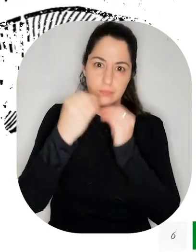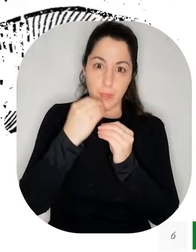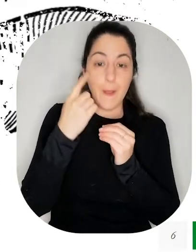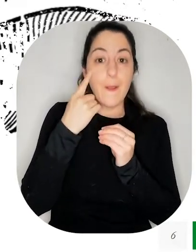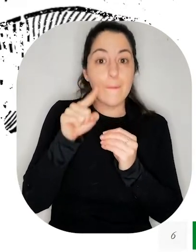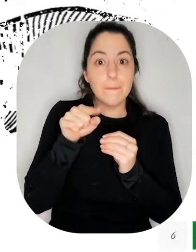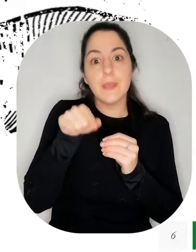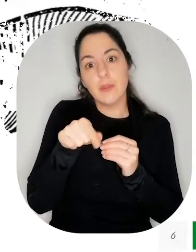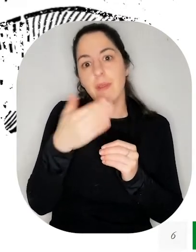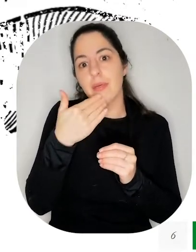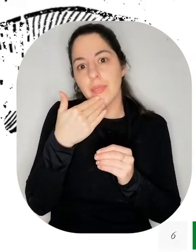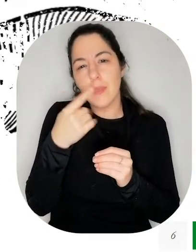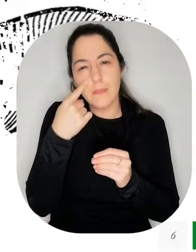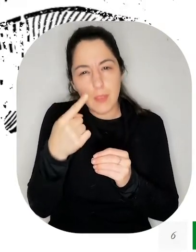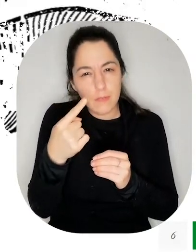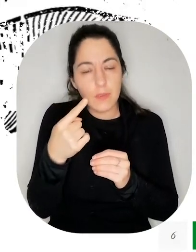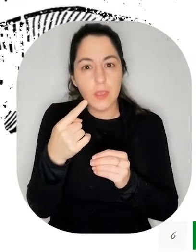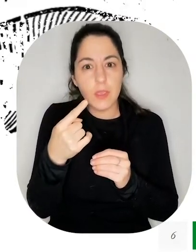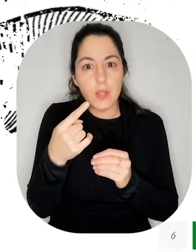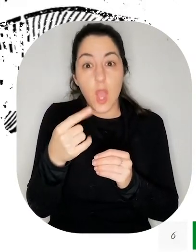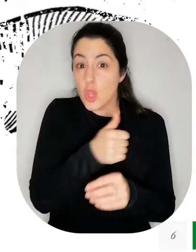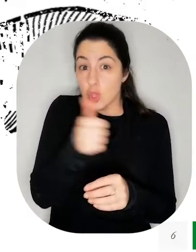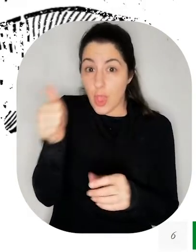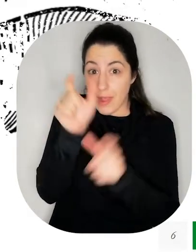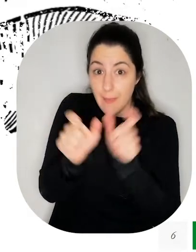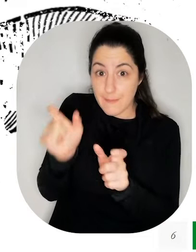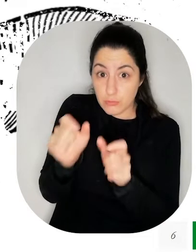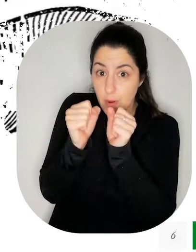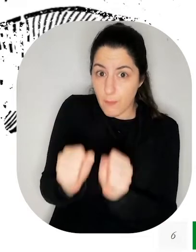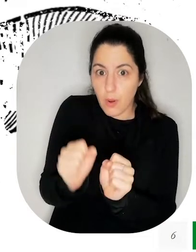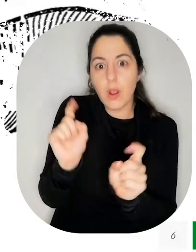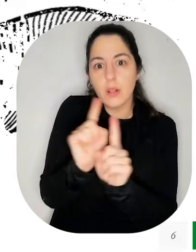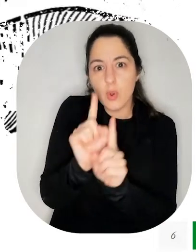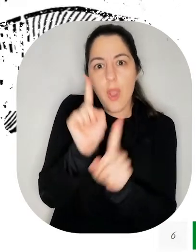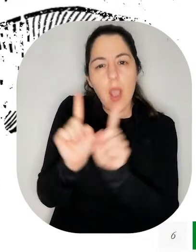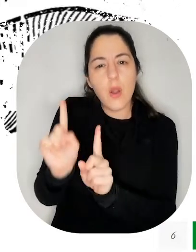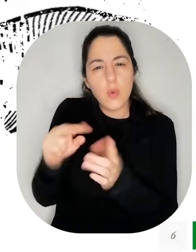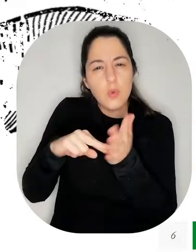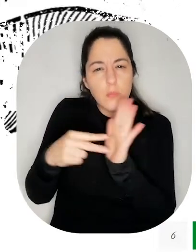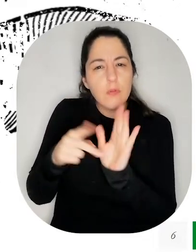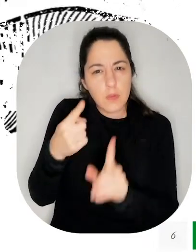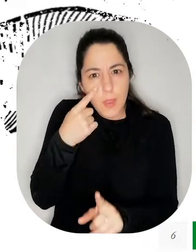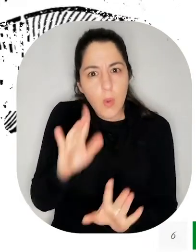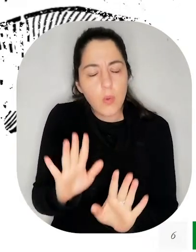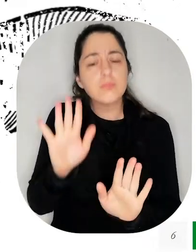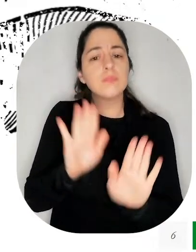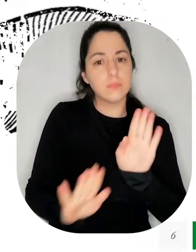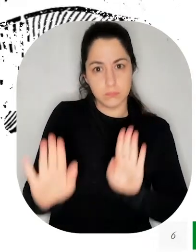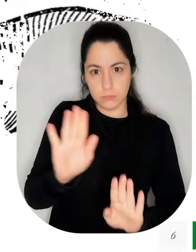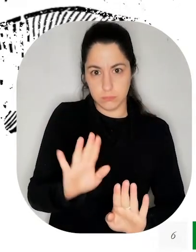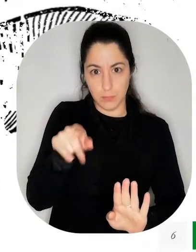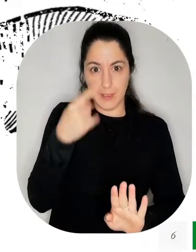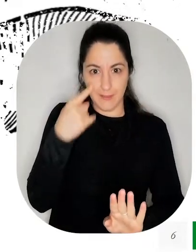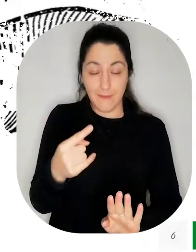los hongos comestibles y el hongo ostra. O sea, no es para todos y para todo momento